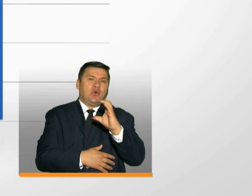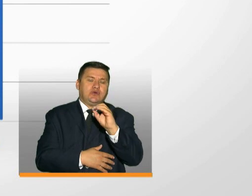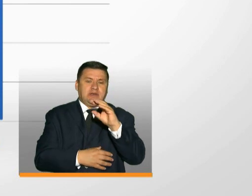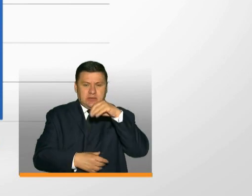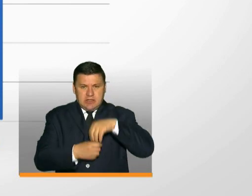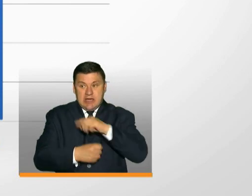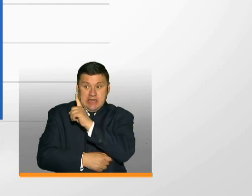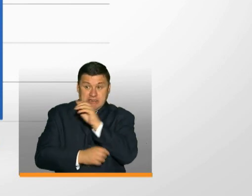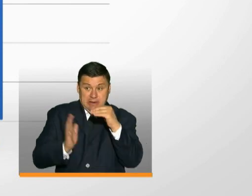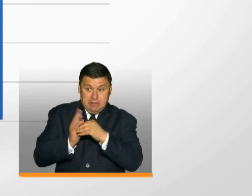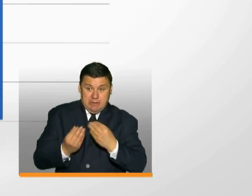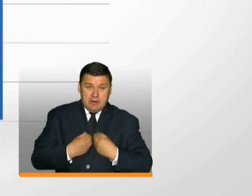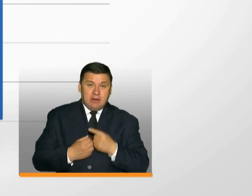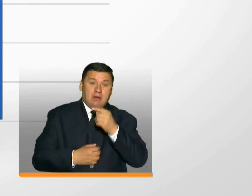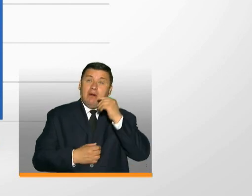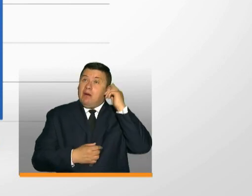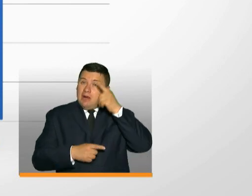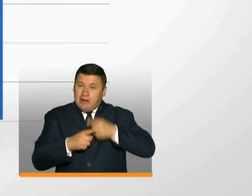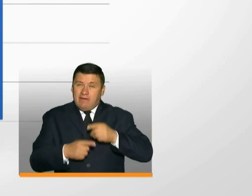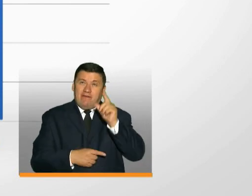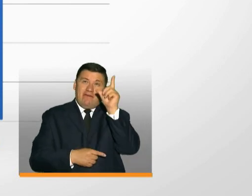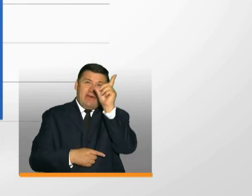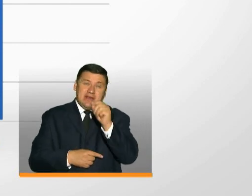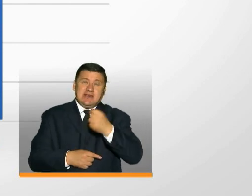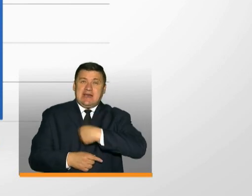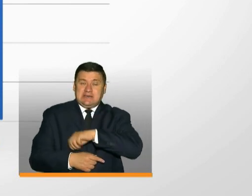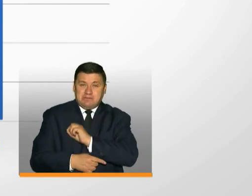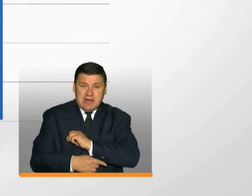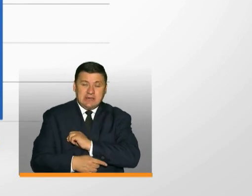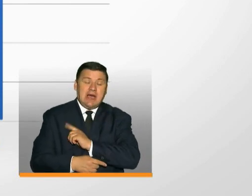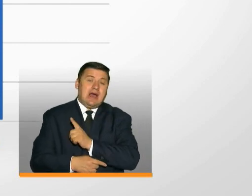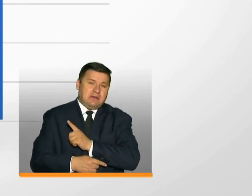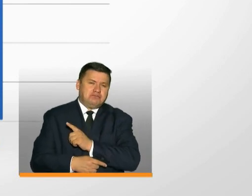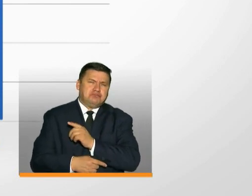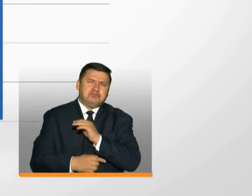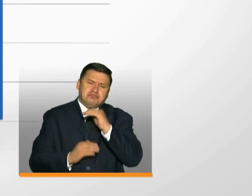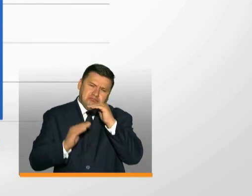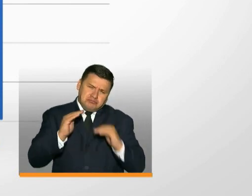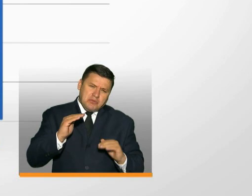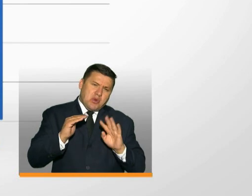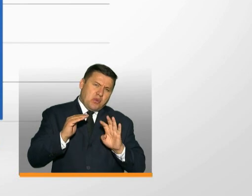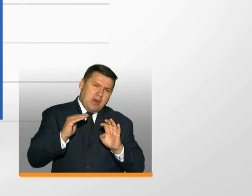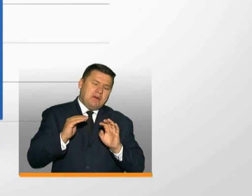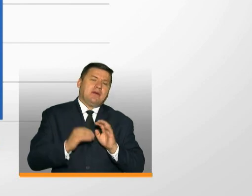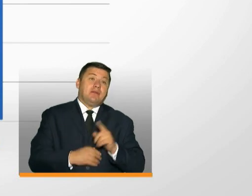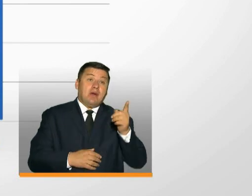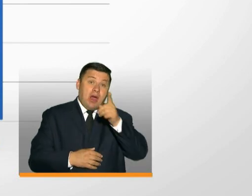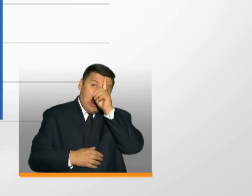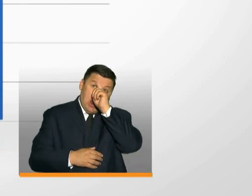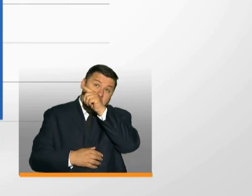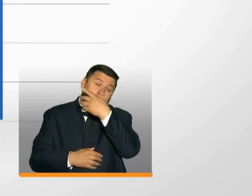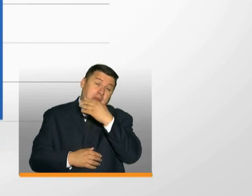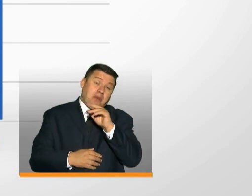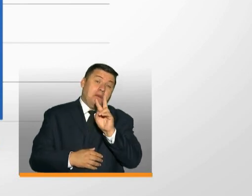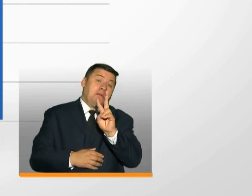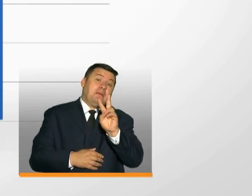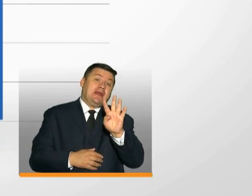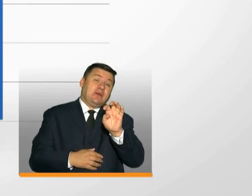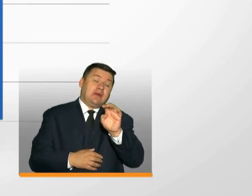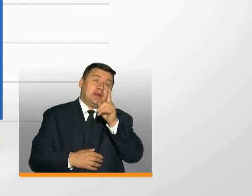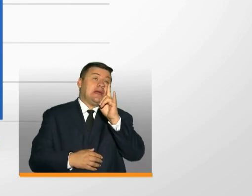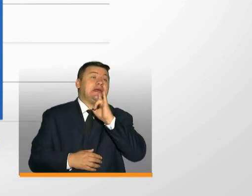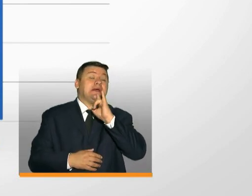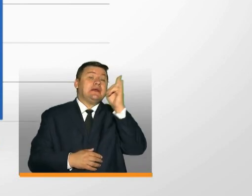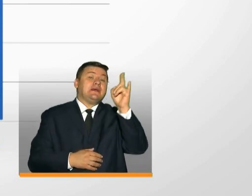100.000 habitantes. Reino Unido, Francia, Italia, España están por debajo de 9. Alemania está en 29,